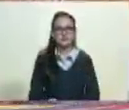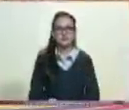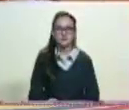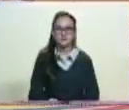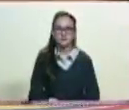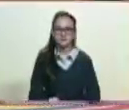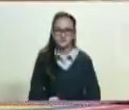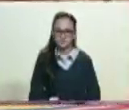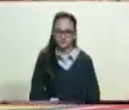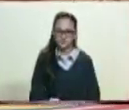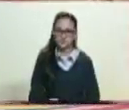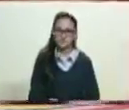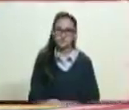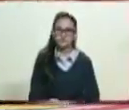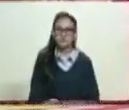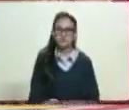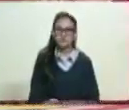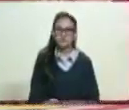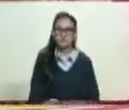articuladores,